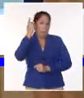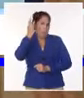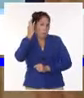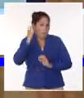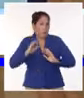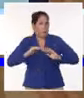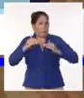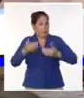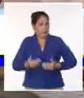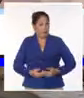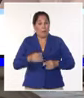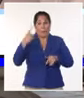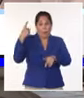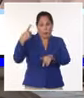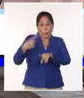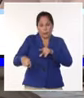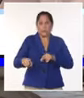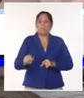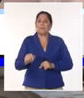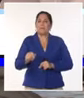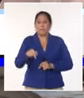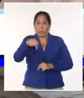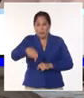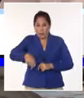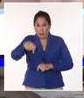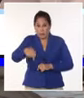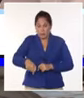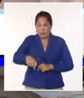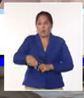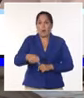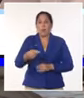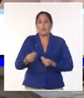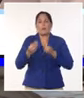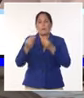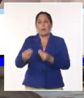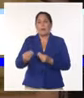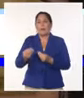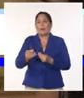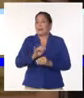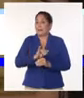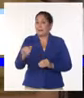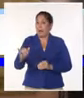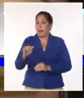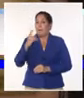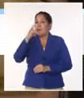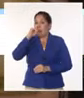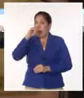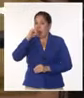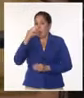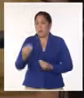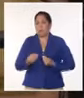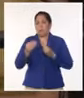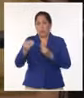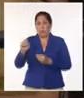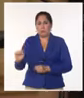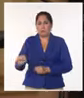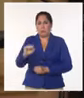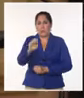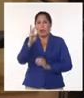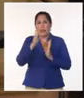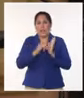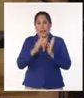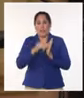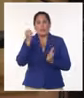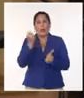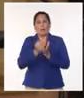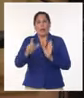demográfica, teniendo en cuenta que hasta la fecha solo se retribuye hasta que el niño arribe al primer año de vida y los 3 meses siguientes se autorizan